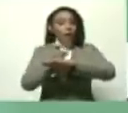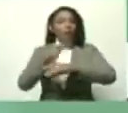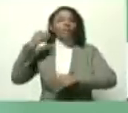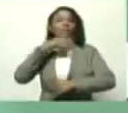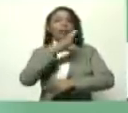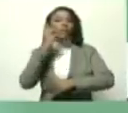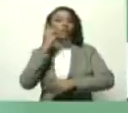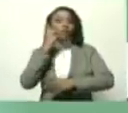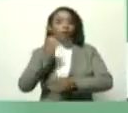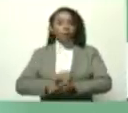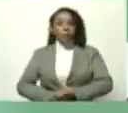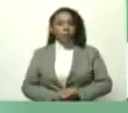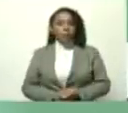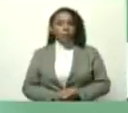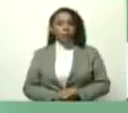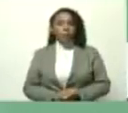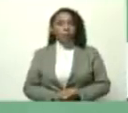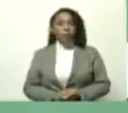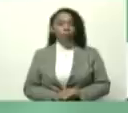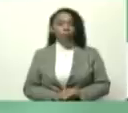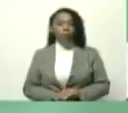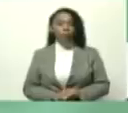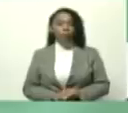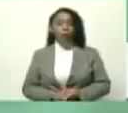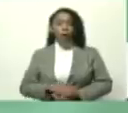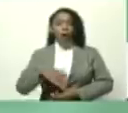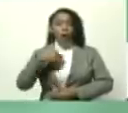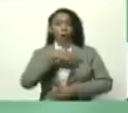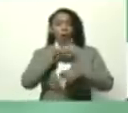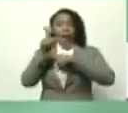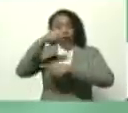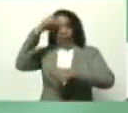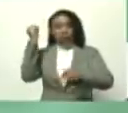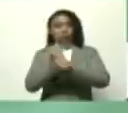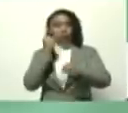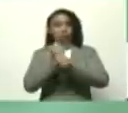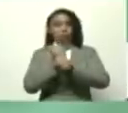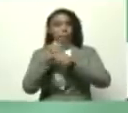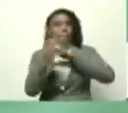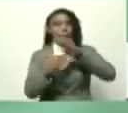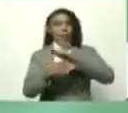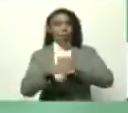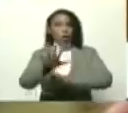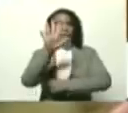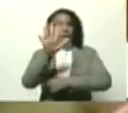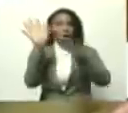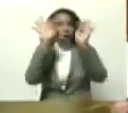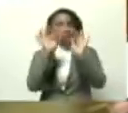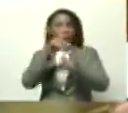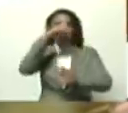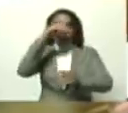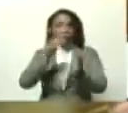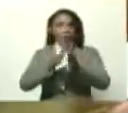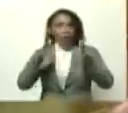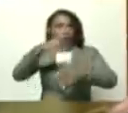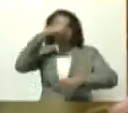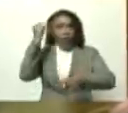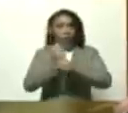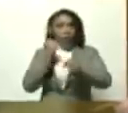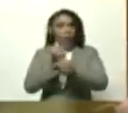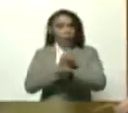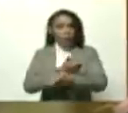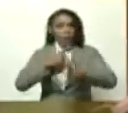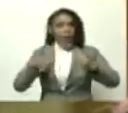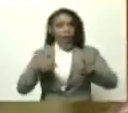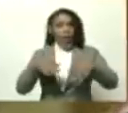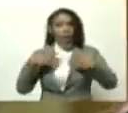Iván Duque. Cuando se dieron estas operaciones, básicamente son cinco grandes operaciones de liberación